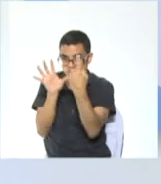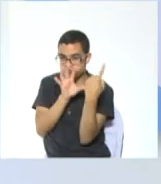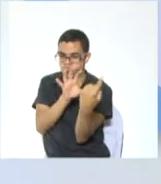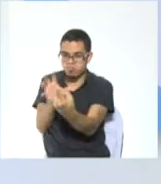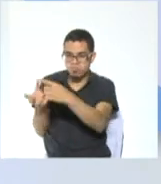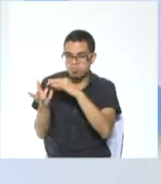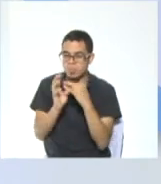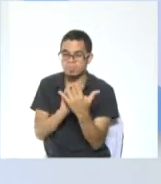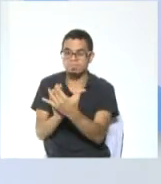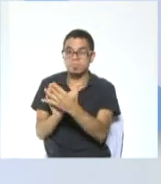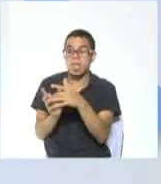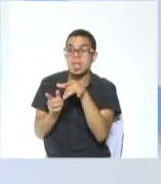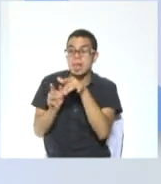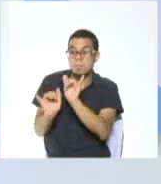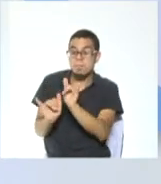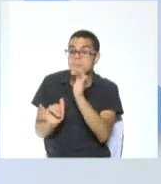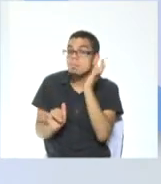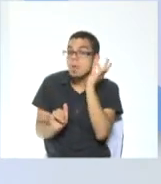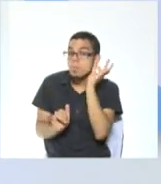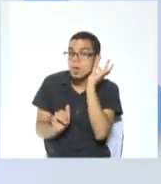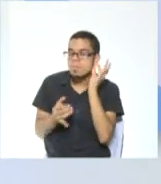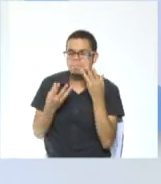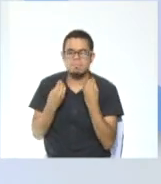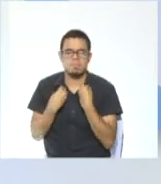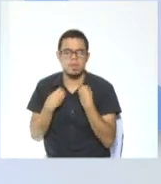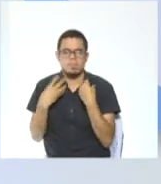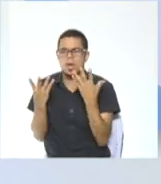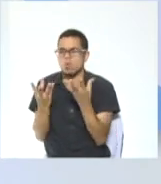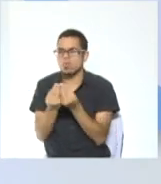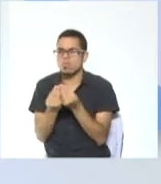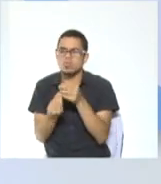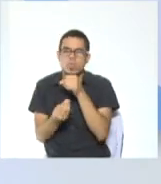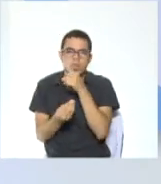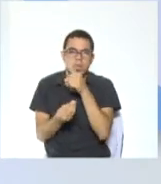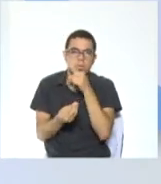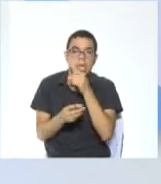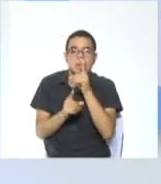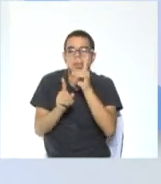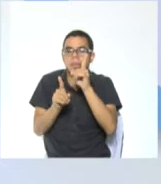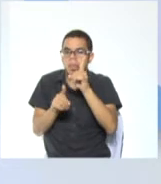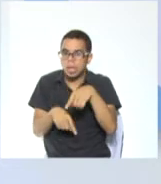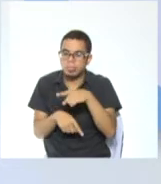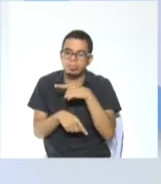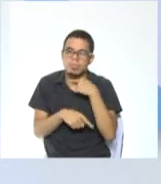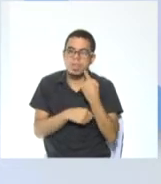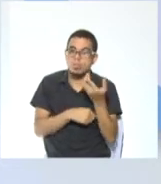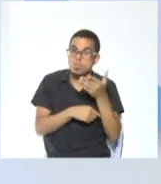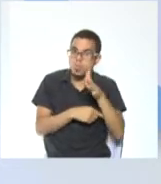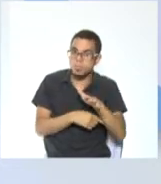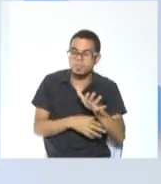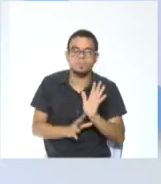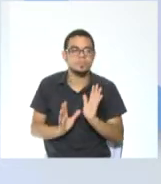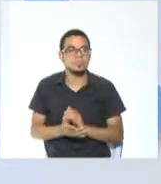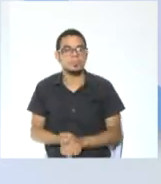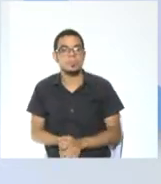a la orilla del pozo con su abuela, quien también pereció en la tormenta. Se cree que como la